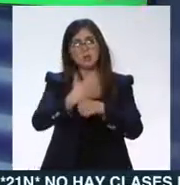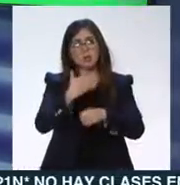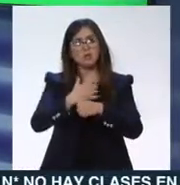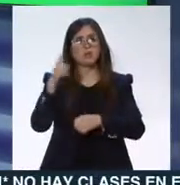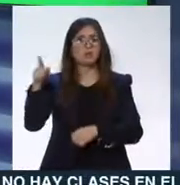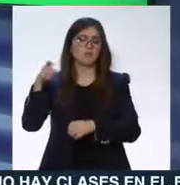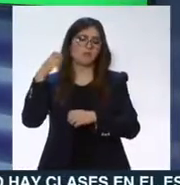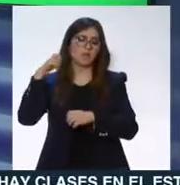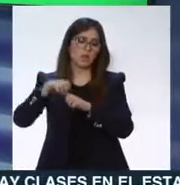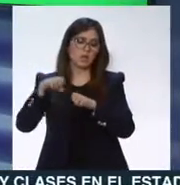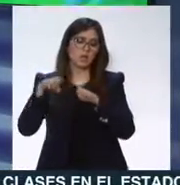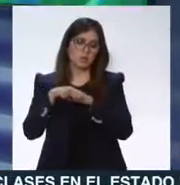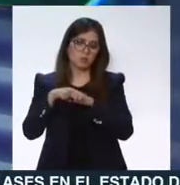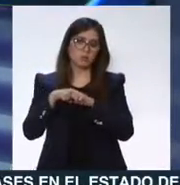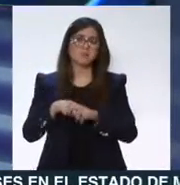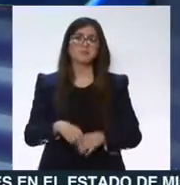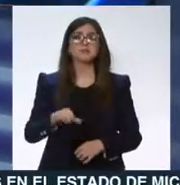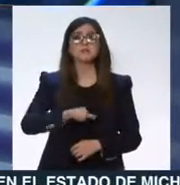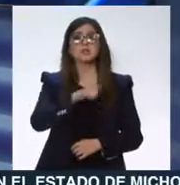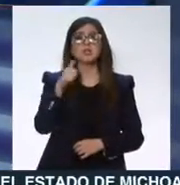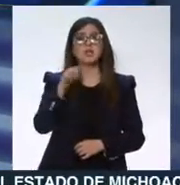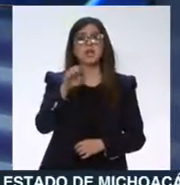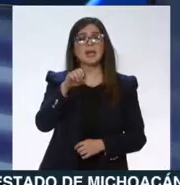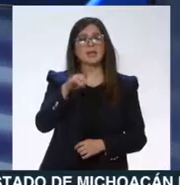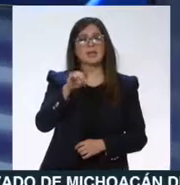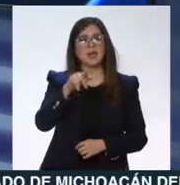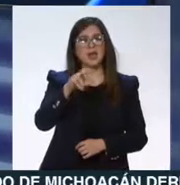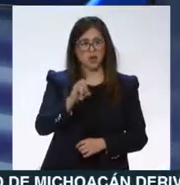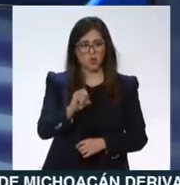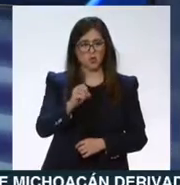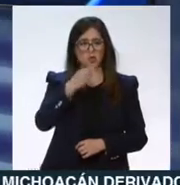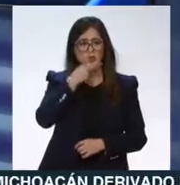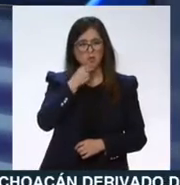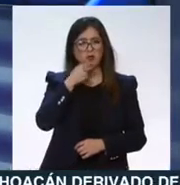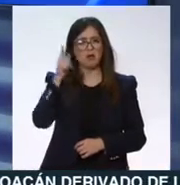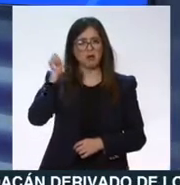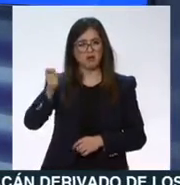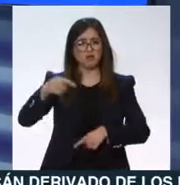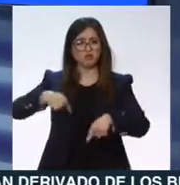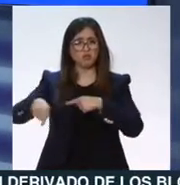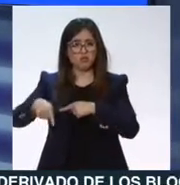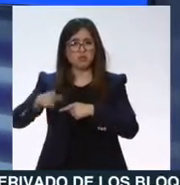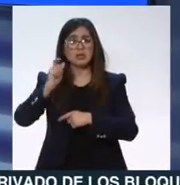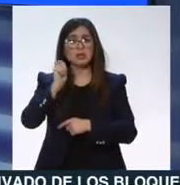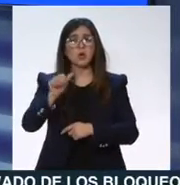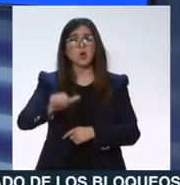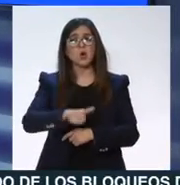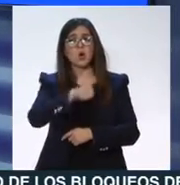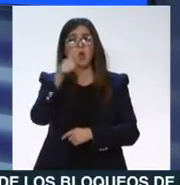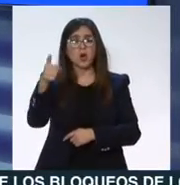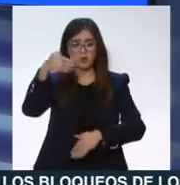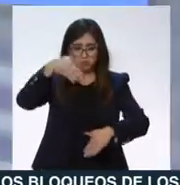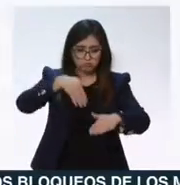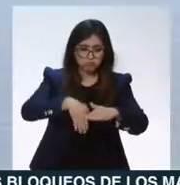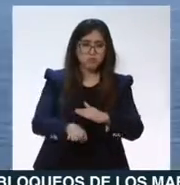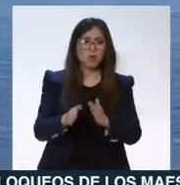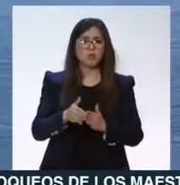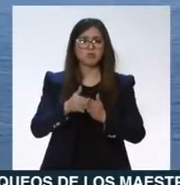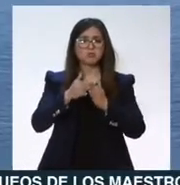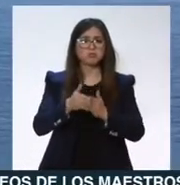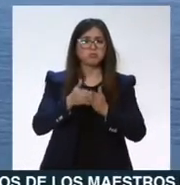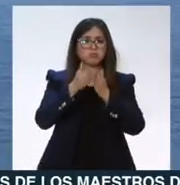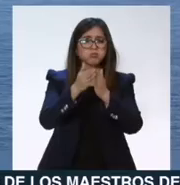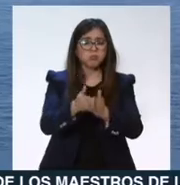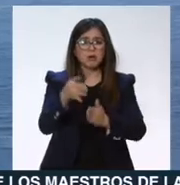el tema de Emiliano Sala, se dio a conocer que el día de ayer un vehículo subacuático operado